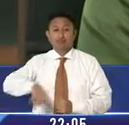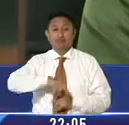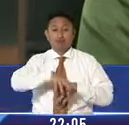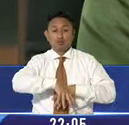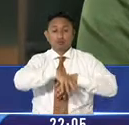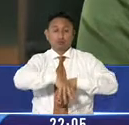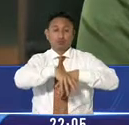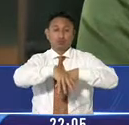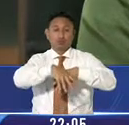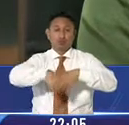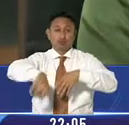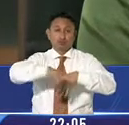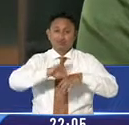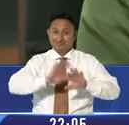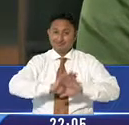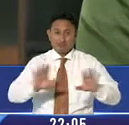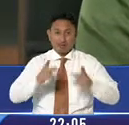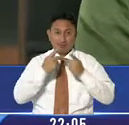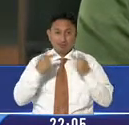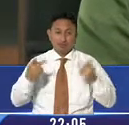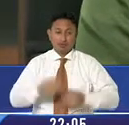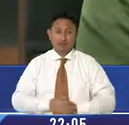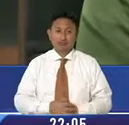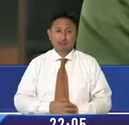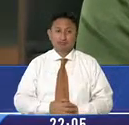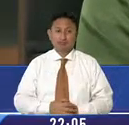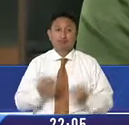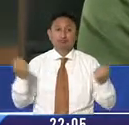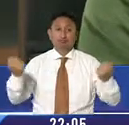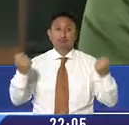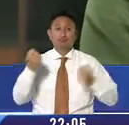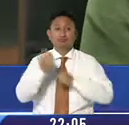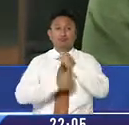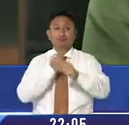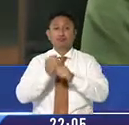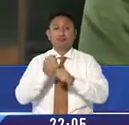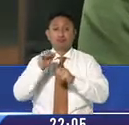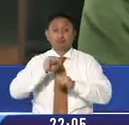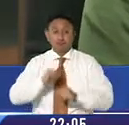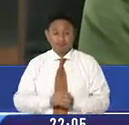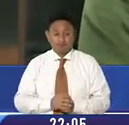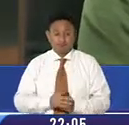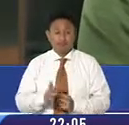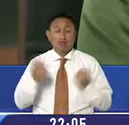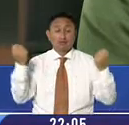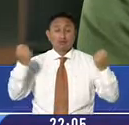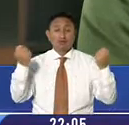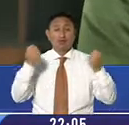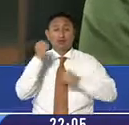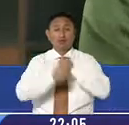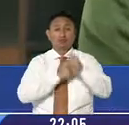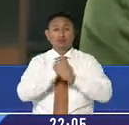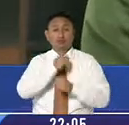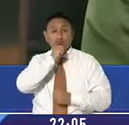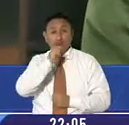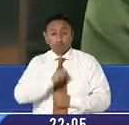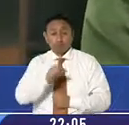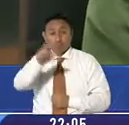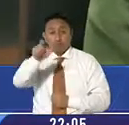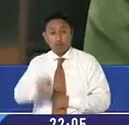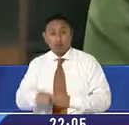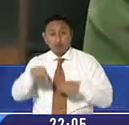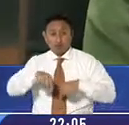en espacio público, festividades de Año Viejo. Las festividades de Año Viejo queremos recalcar que las personas pueden celebrar con sus